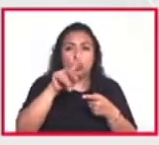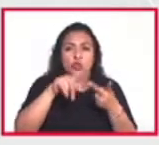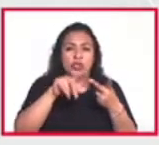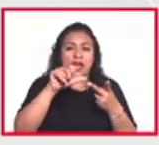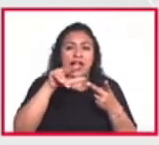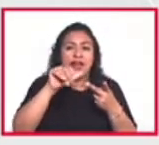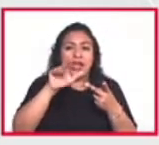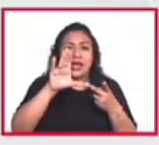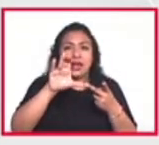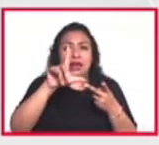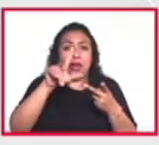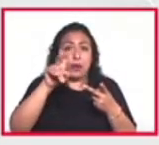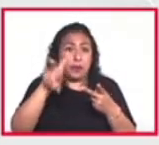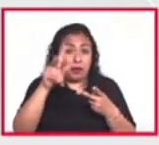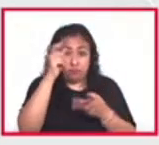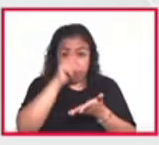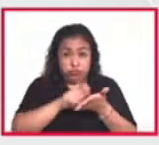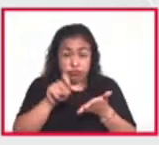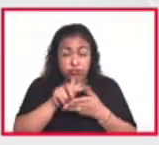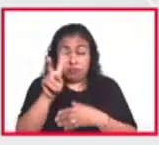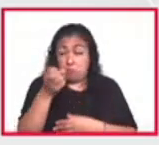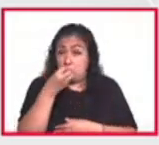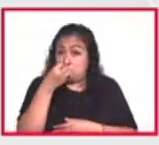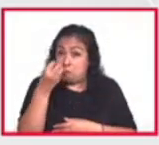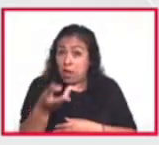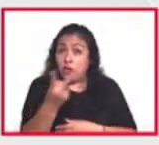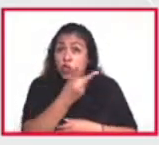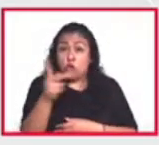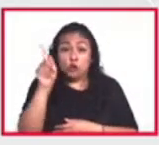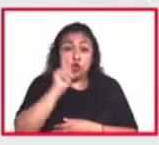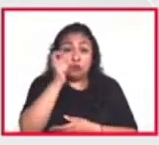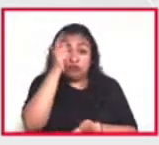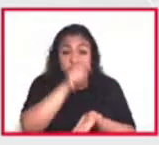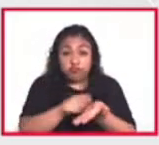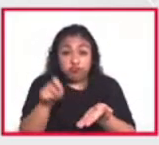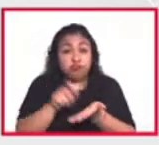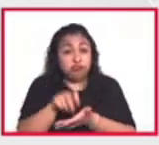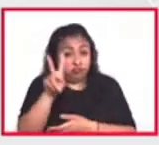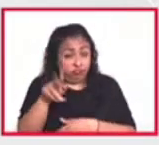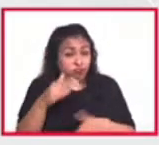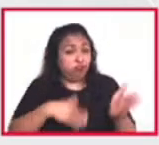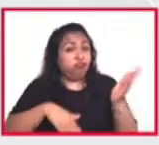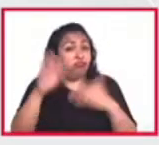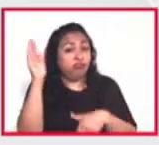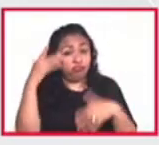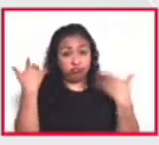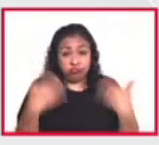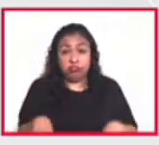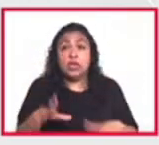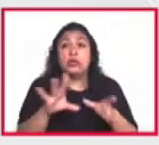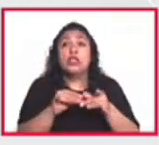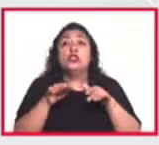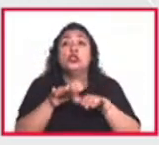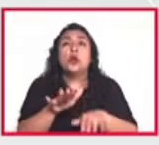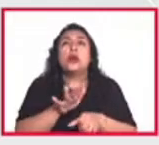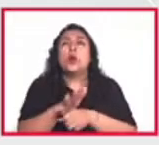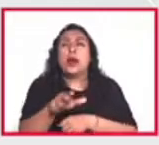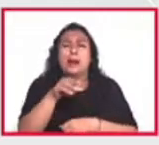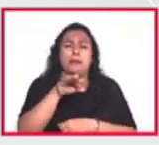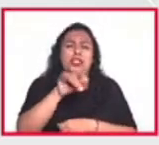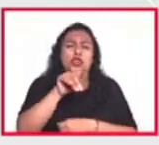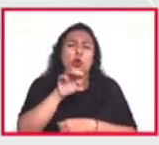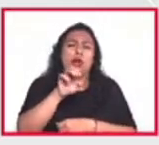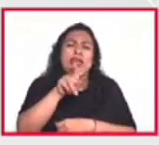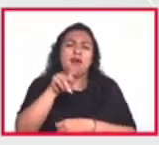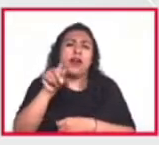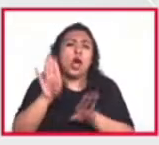Se va a poner buenísimo con dos autoras de verdad muy destacadas. Van a hablar sobre en qué consiste el mito de Eva y cómo el